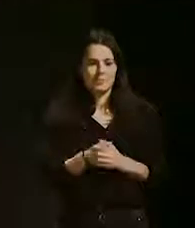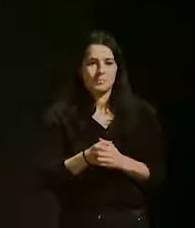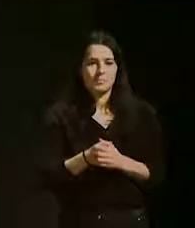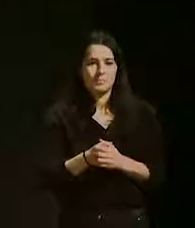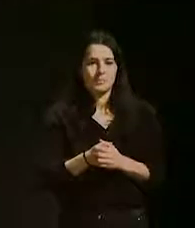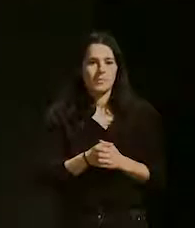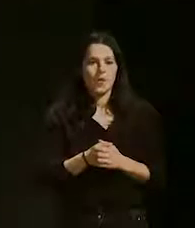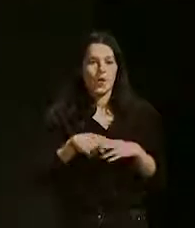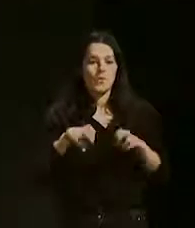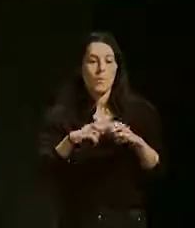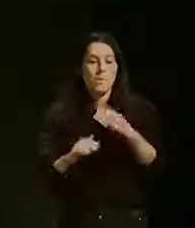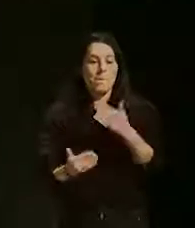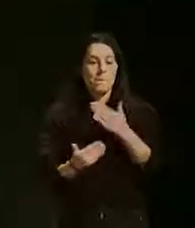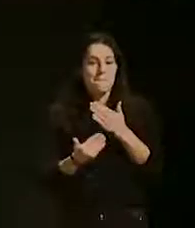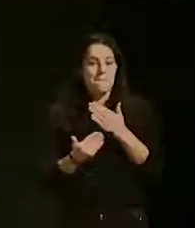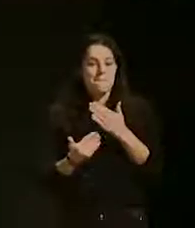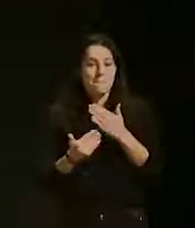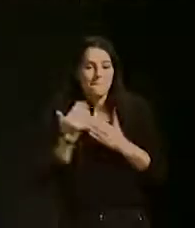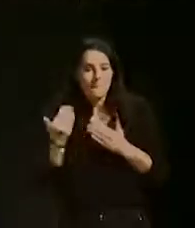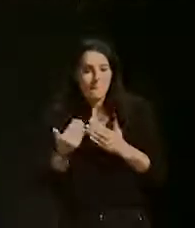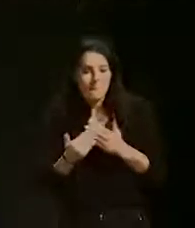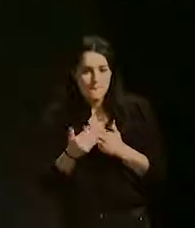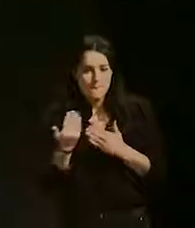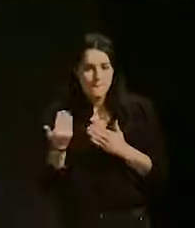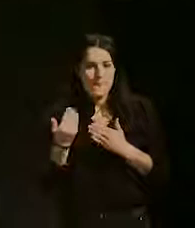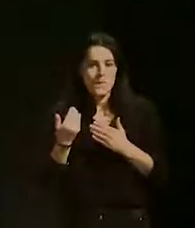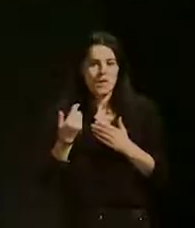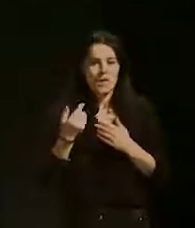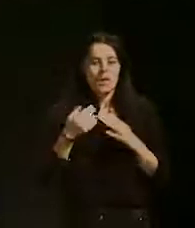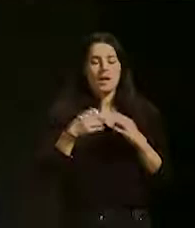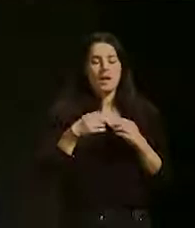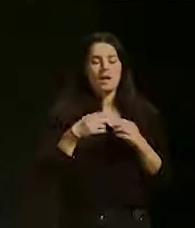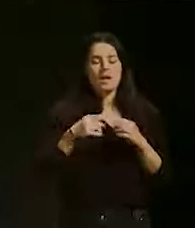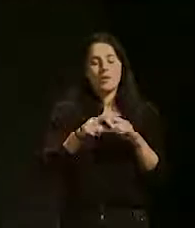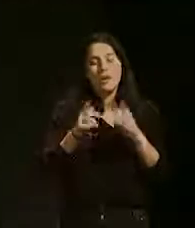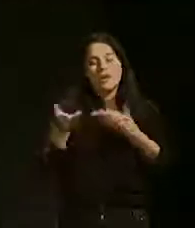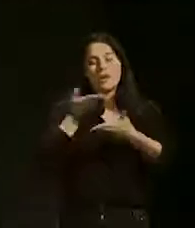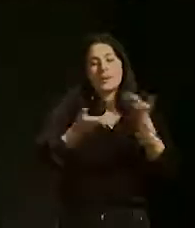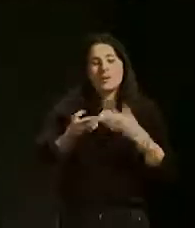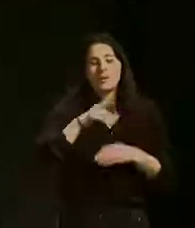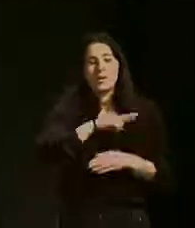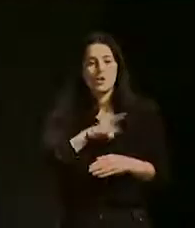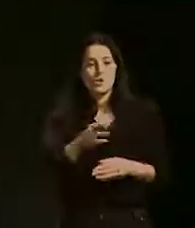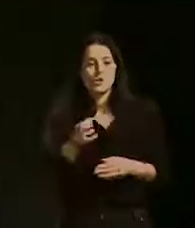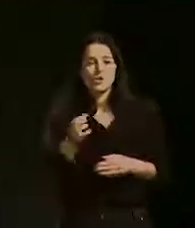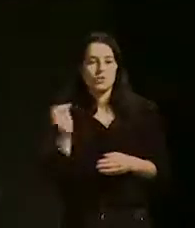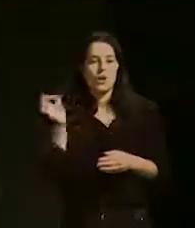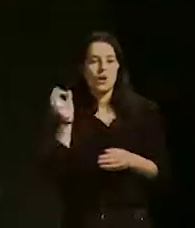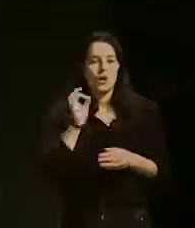tendencias de cualquier tipo religiosa, cultural, en los años